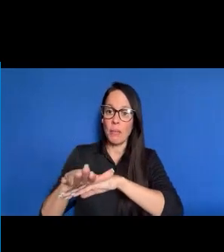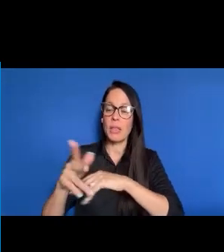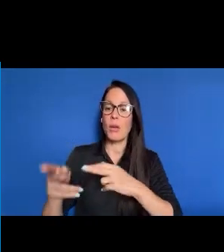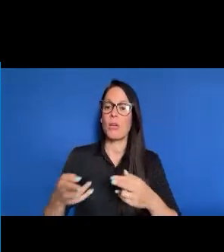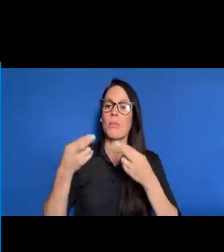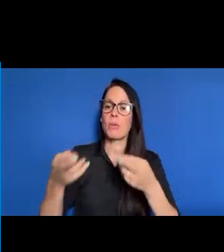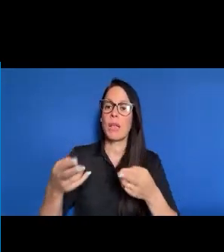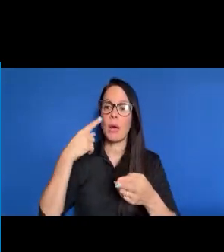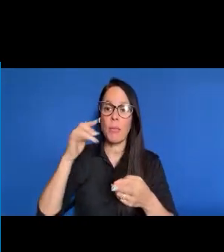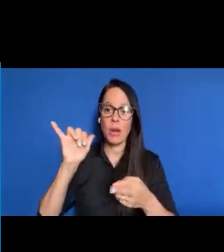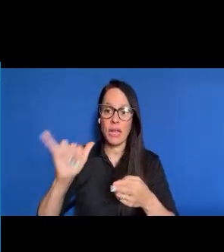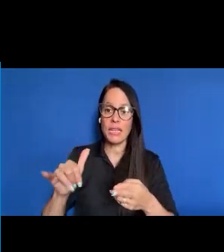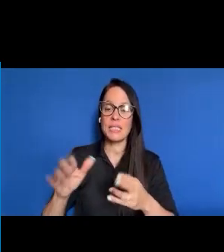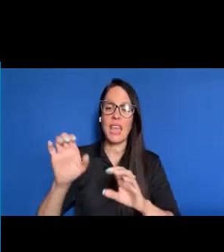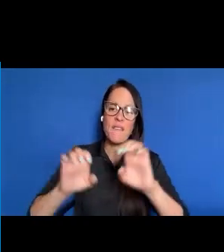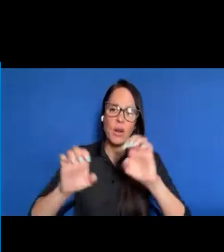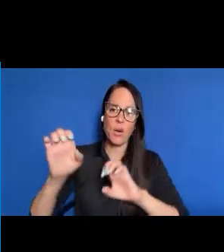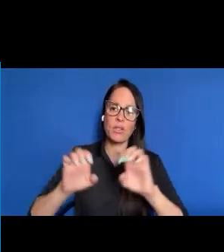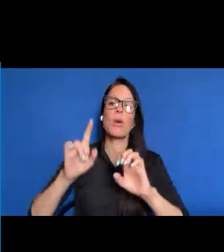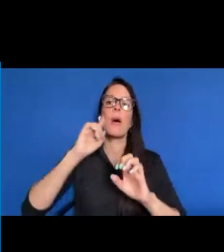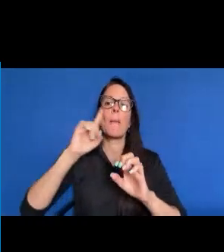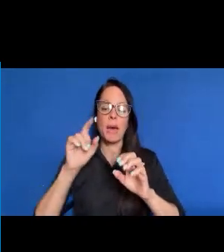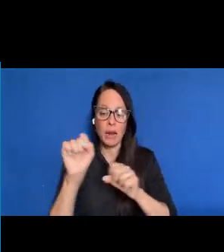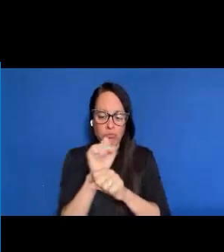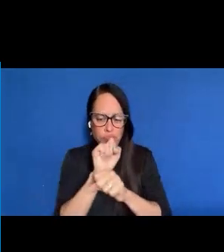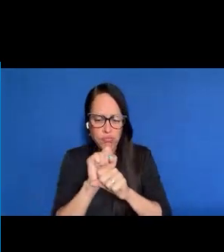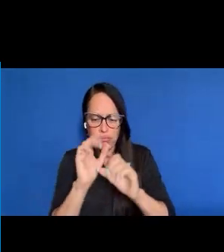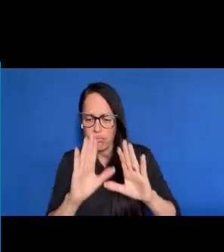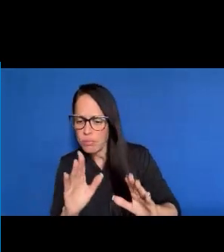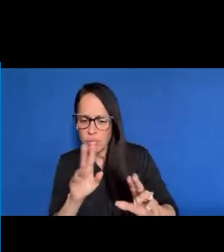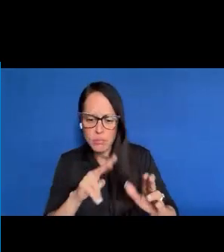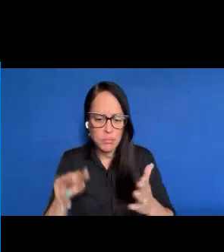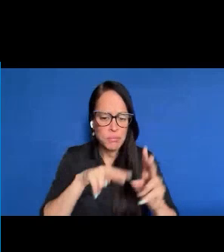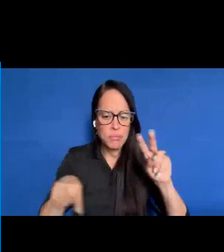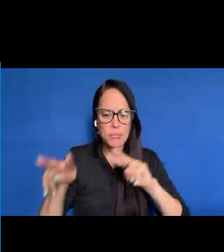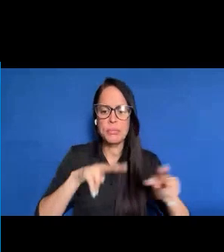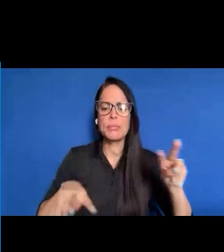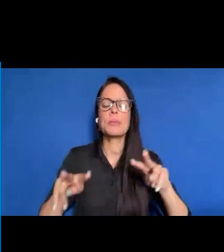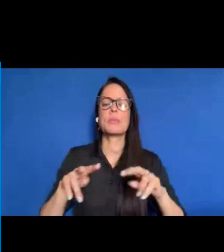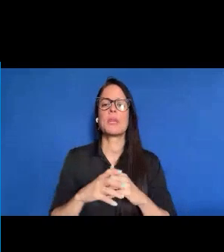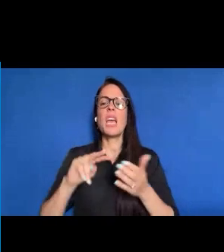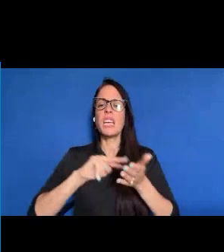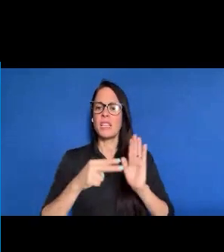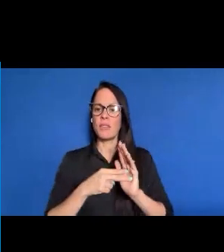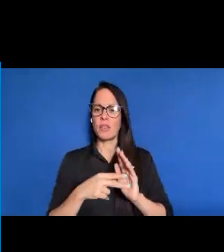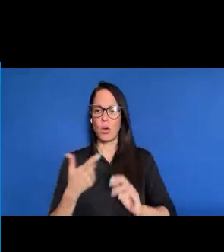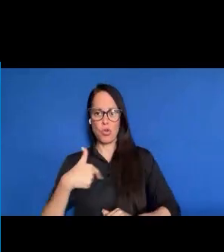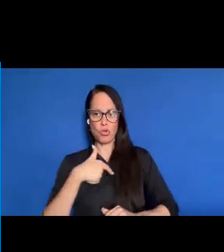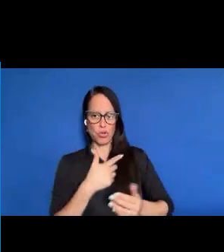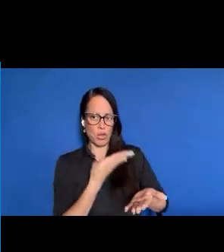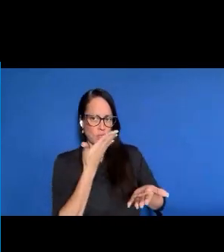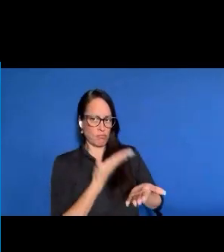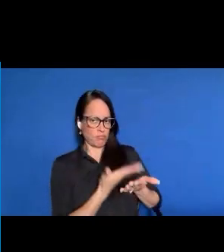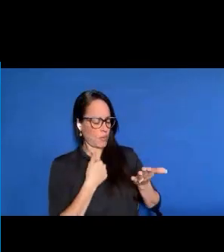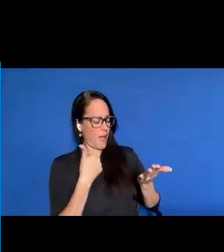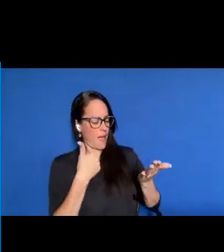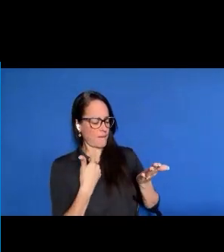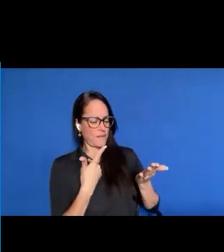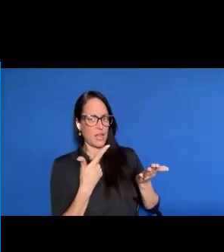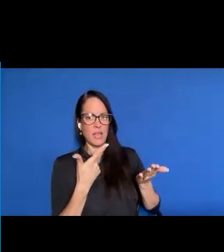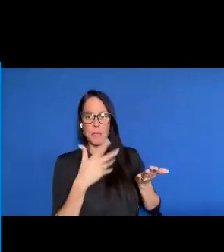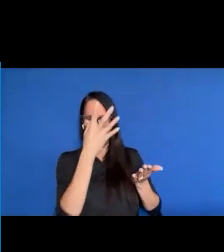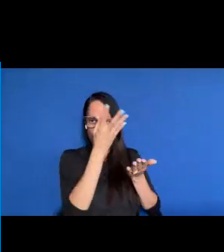con relación a la tarea de cotejo y remitir su recomendación. Es decir, nosotros antes de decir ya tenemos los resultados, pues vamos ahora a compartirlos, pero previo a